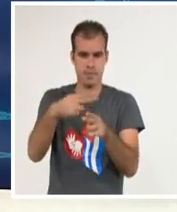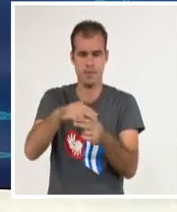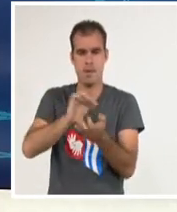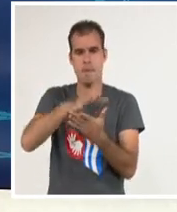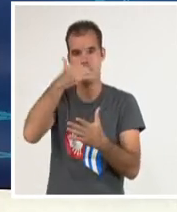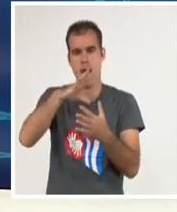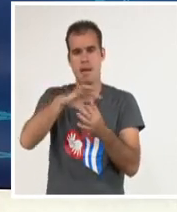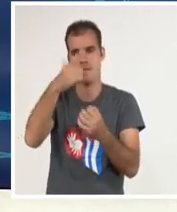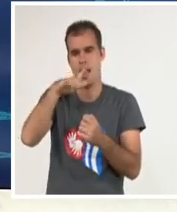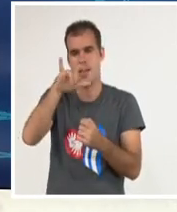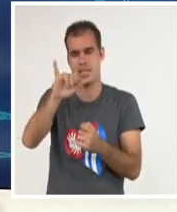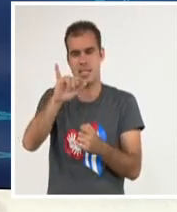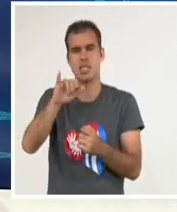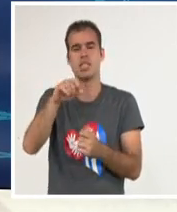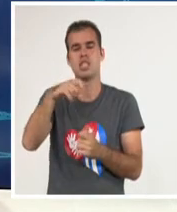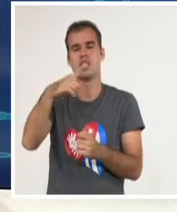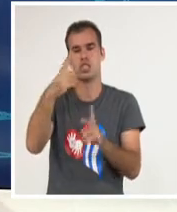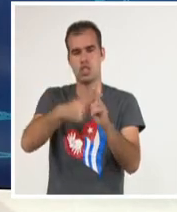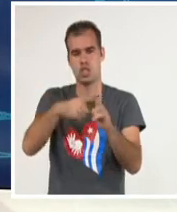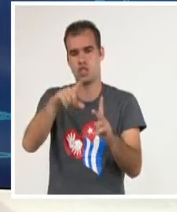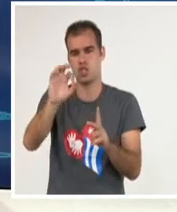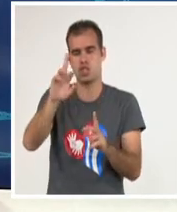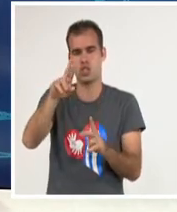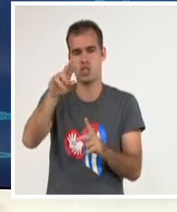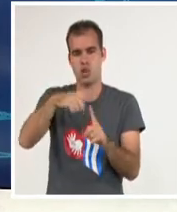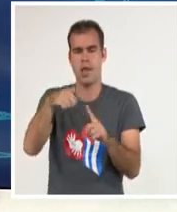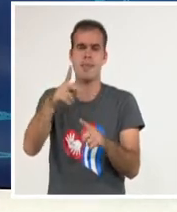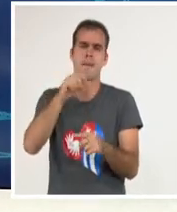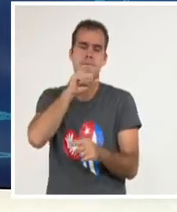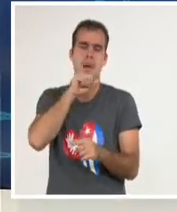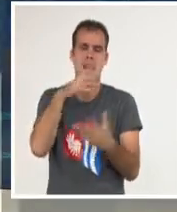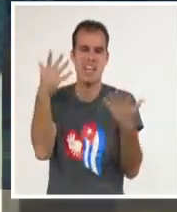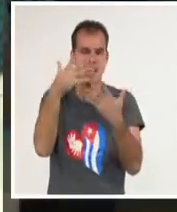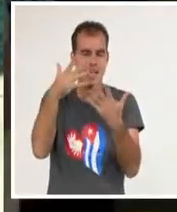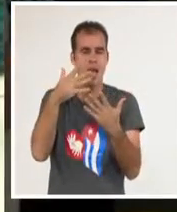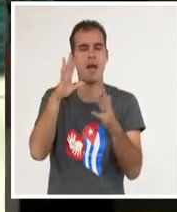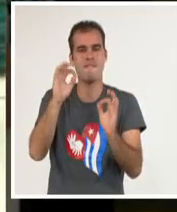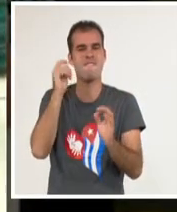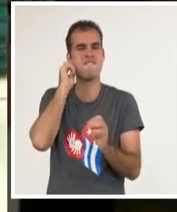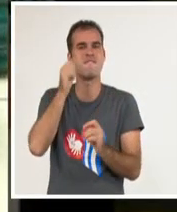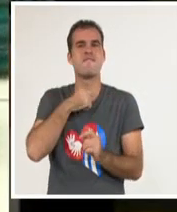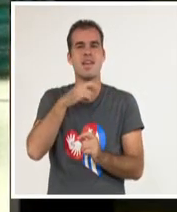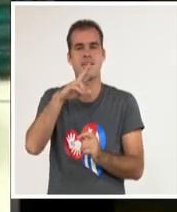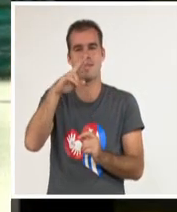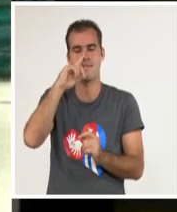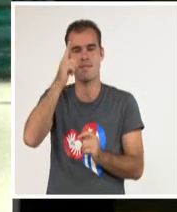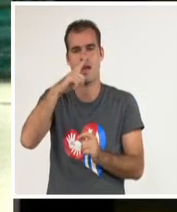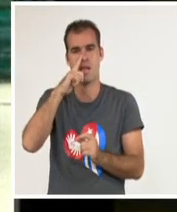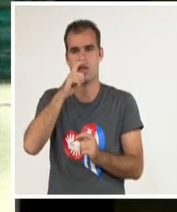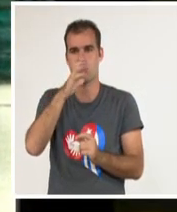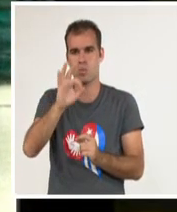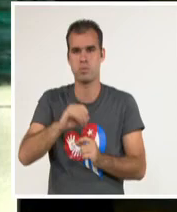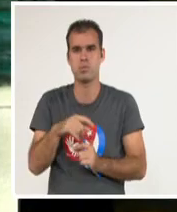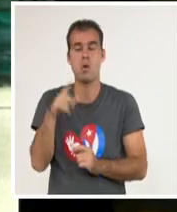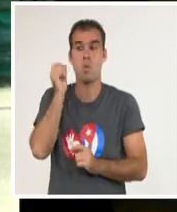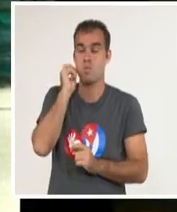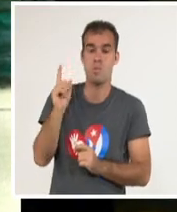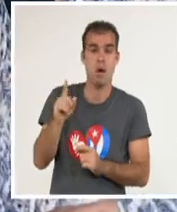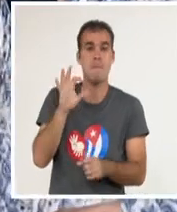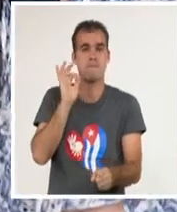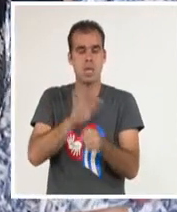del héroe de la República, Fernando González Llor. Magaly comenzó su vida laboral en el Banco Nacional, donde se inició